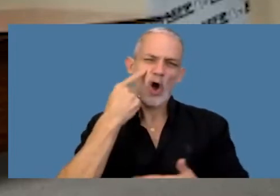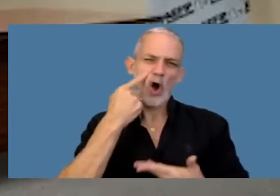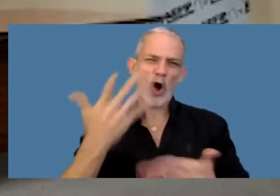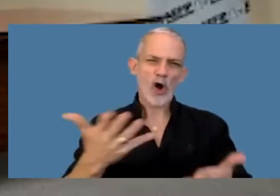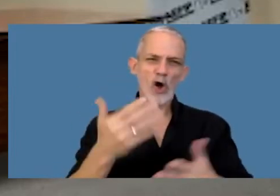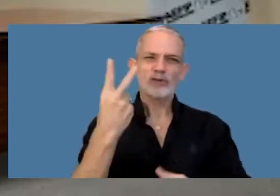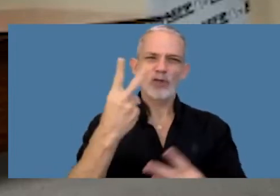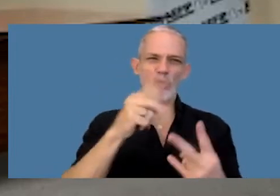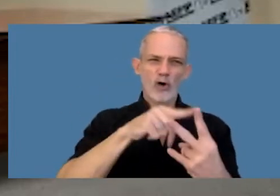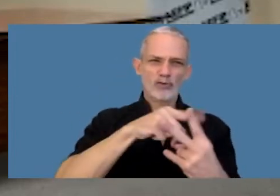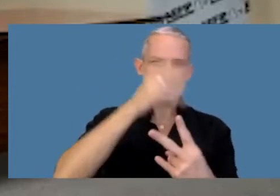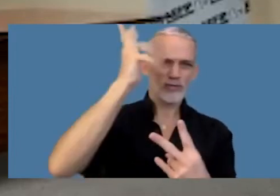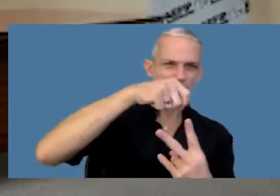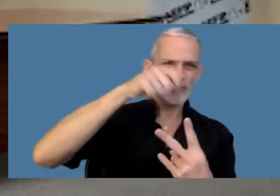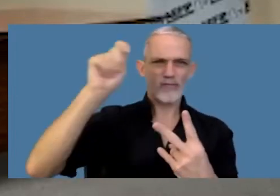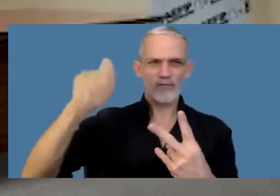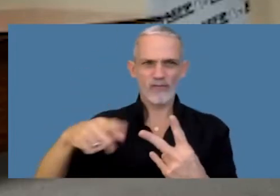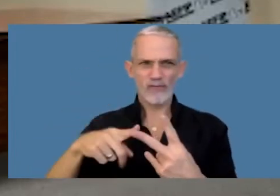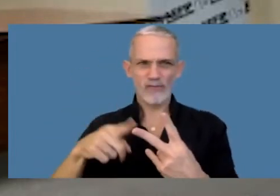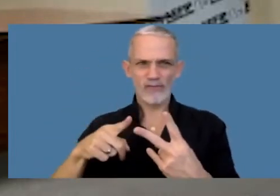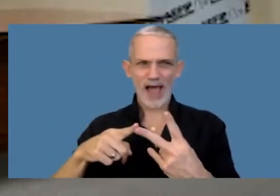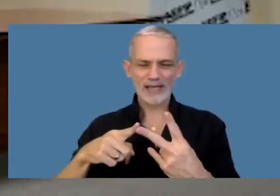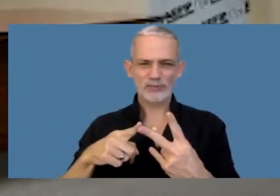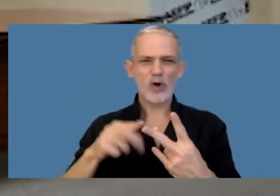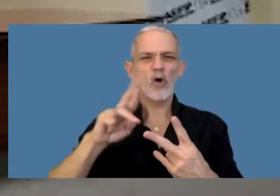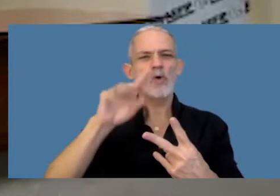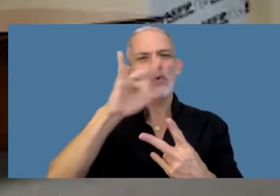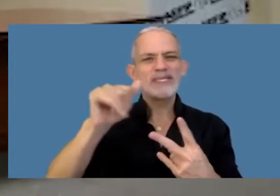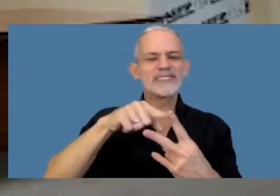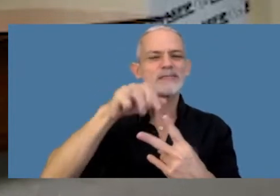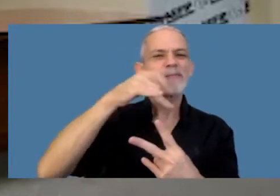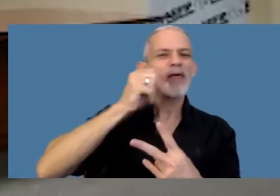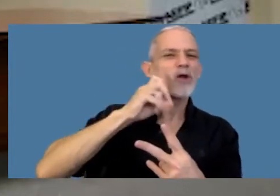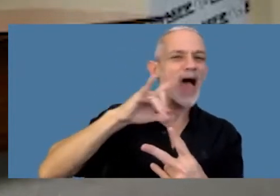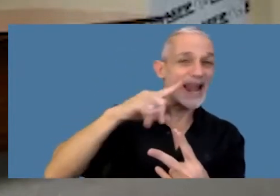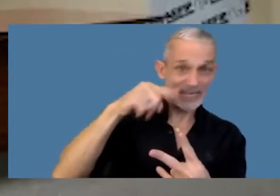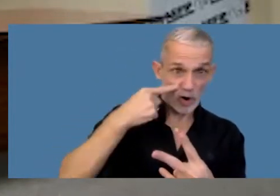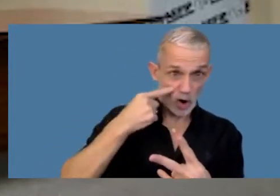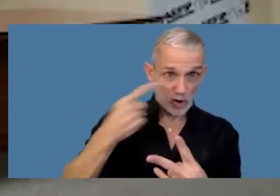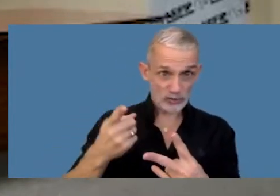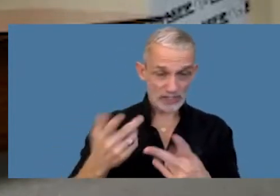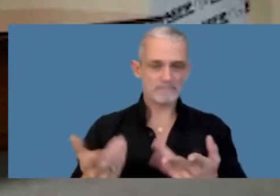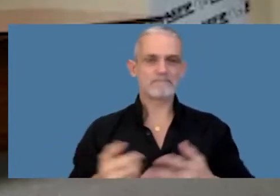fallos, uno es Madorrán y otro se llama Ruiz. Lo conocen.